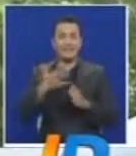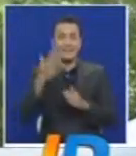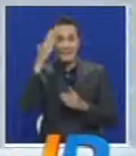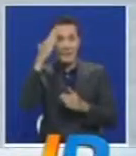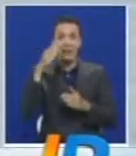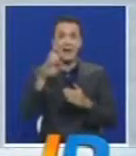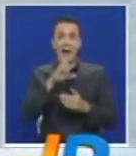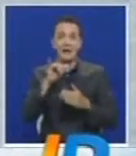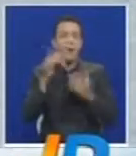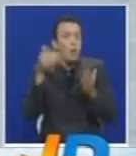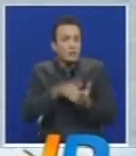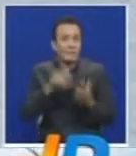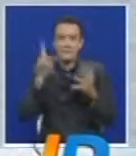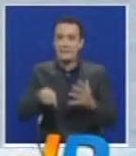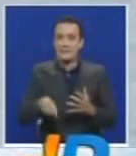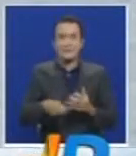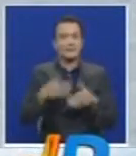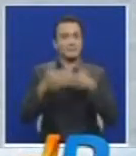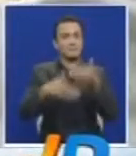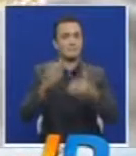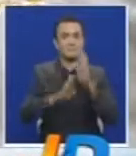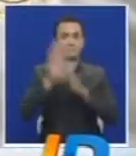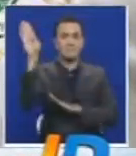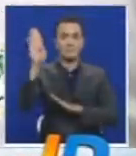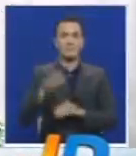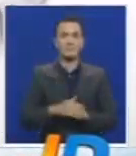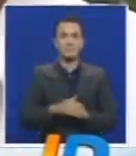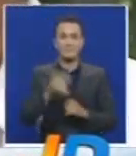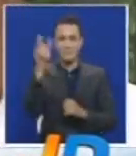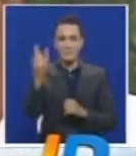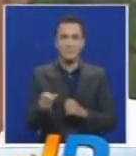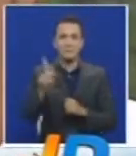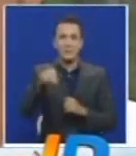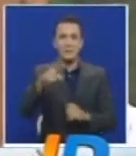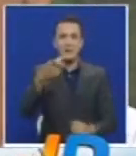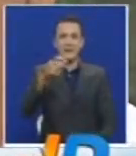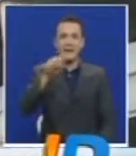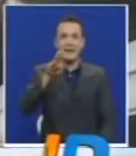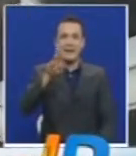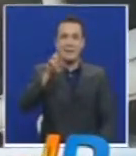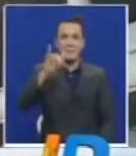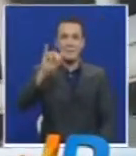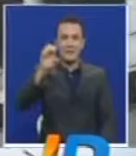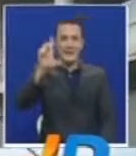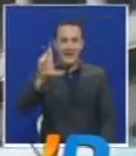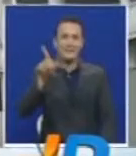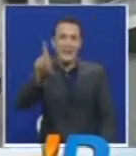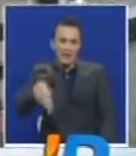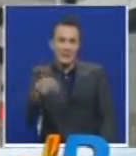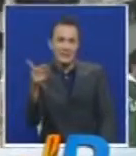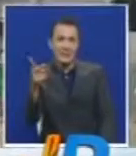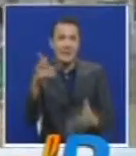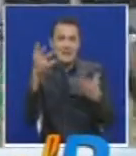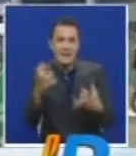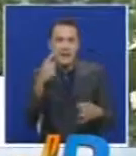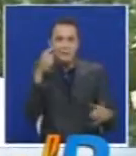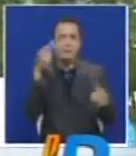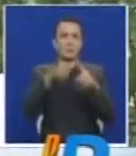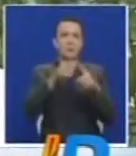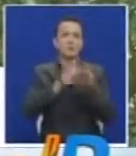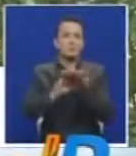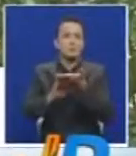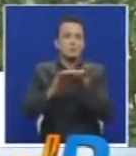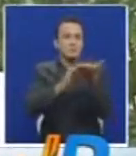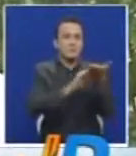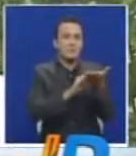ese rumbo. En lo administrativo, la plancha, en la que también está el empresario Gabriel Roballo, entre otros, pretende sacar adelante el estadio del Deportivo Cali. La